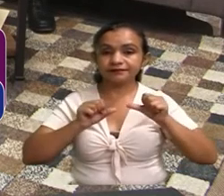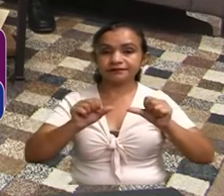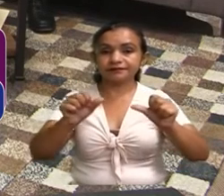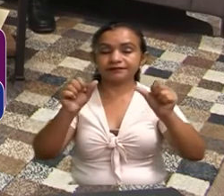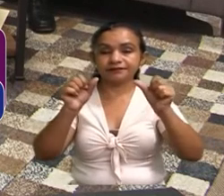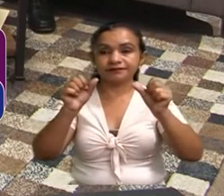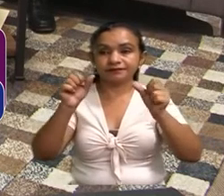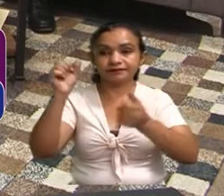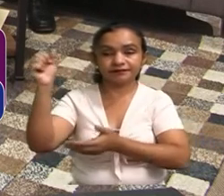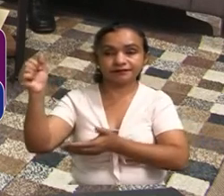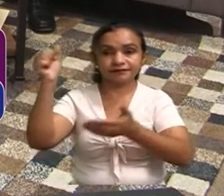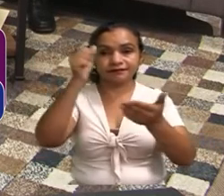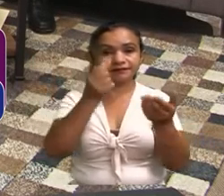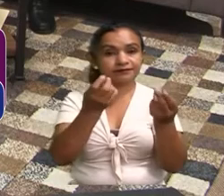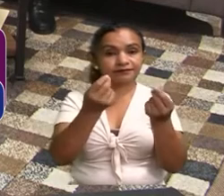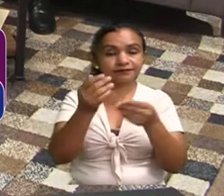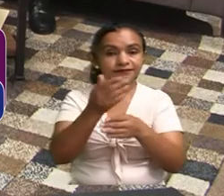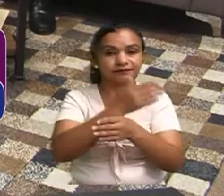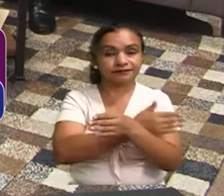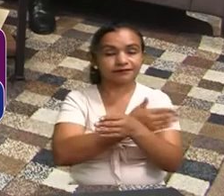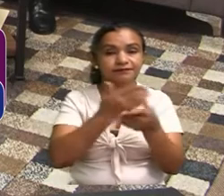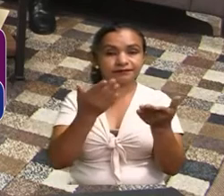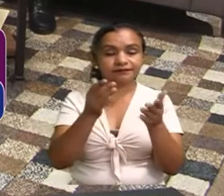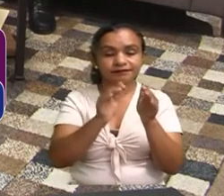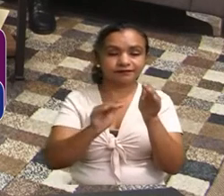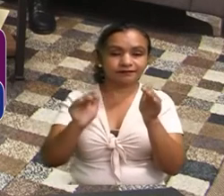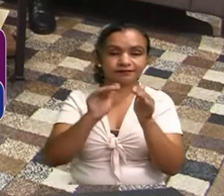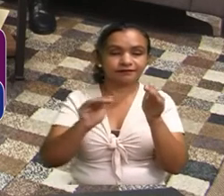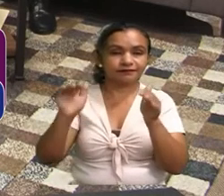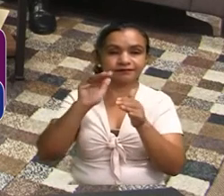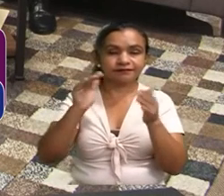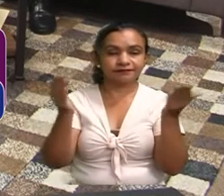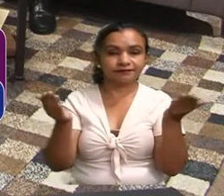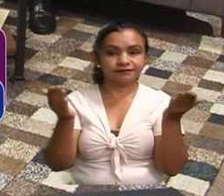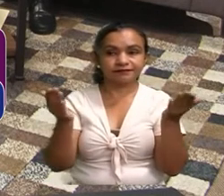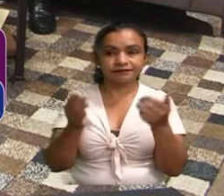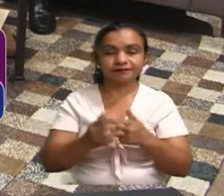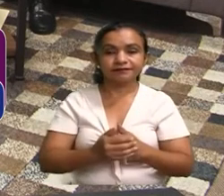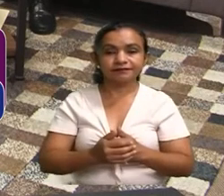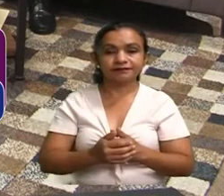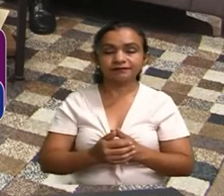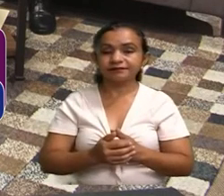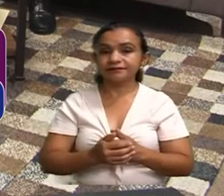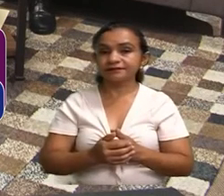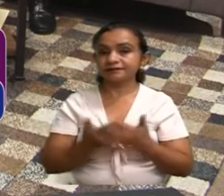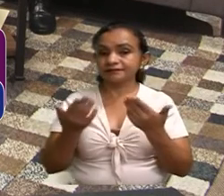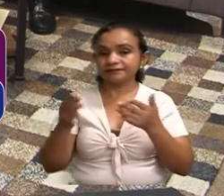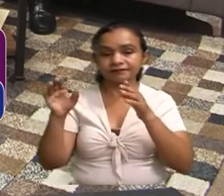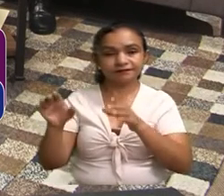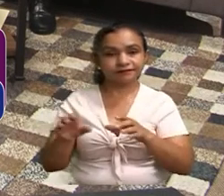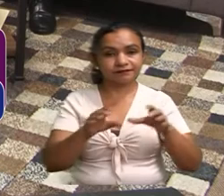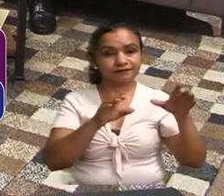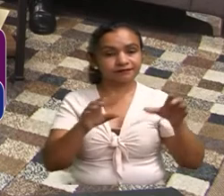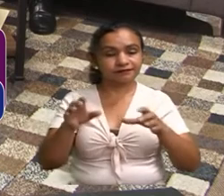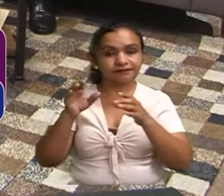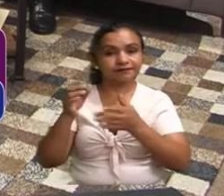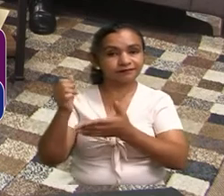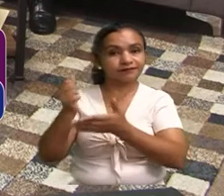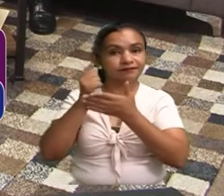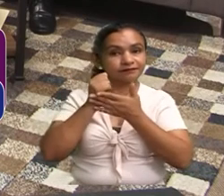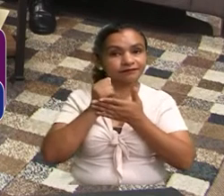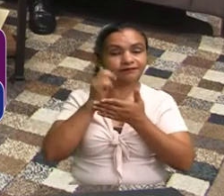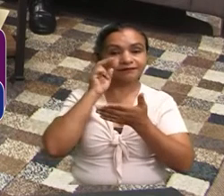las inversiones, como te decía, se tripliquen. Entonces, okay. Este evento nos va a dar luces